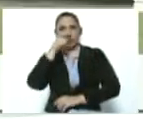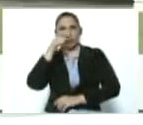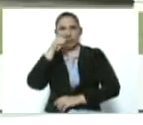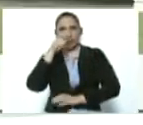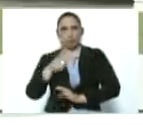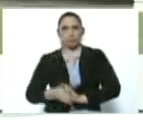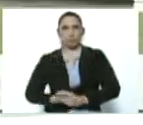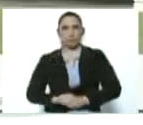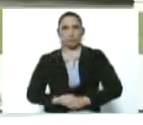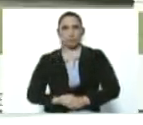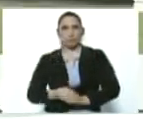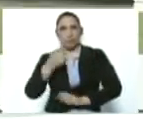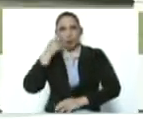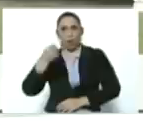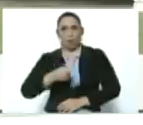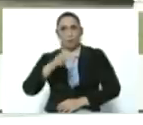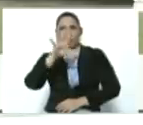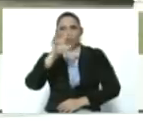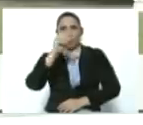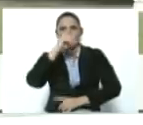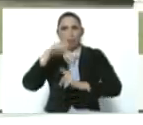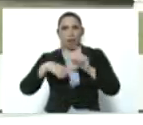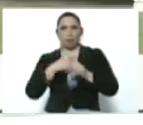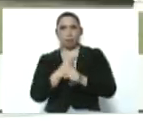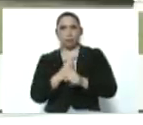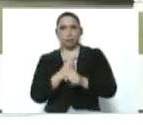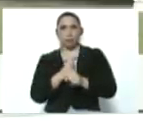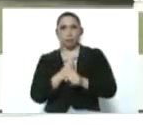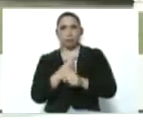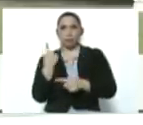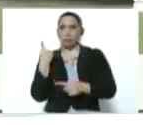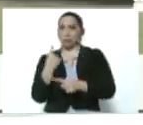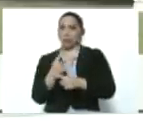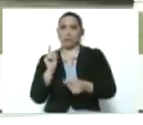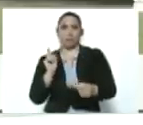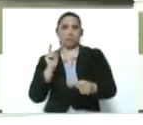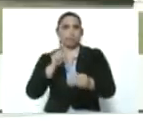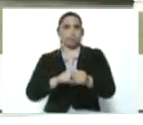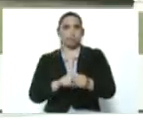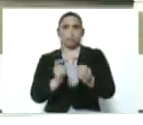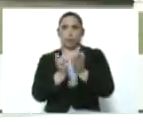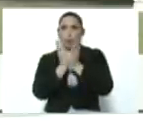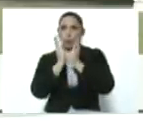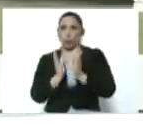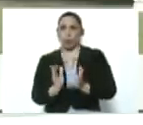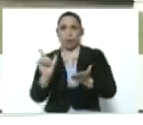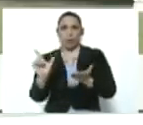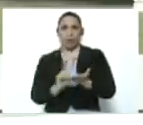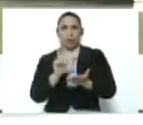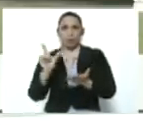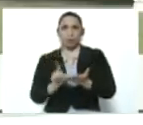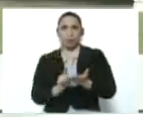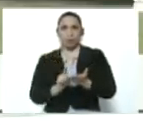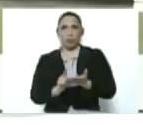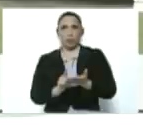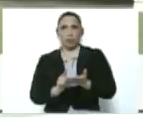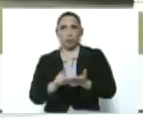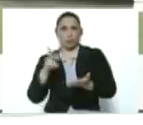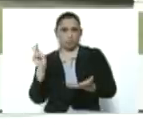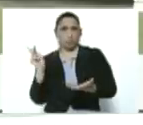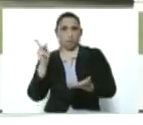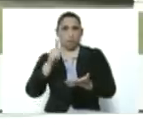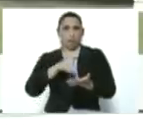este hombre de 50 años ahora que reincorporarlos una escuela o un liceo para que venga a trabajar con